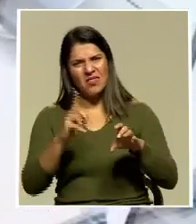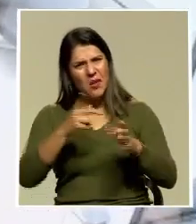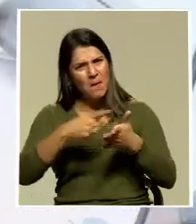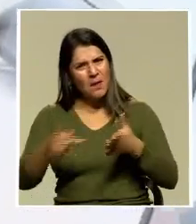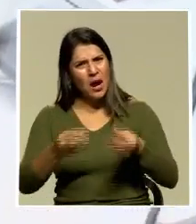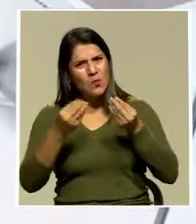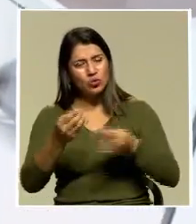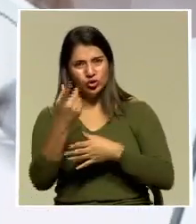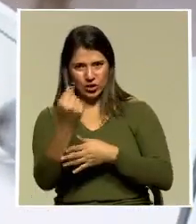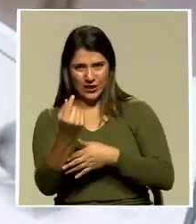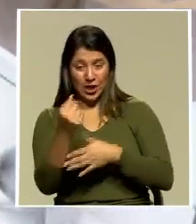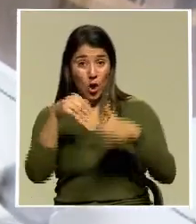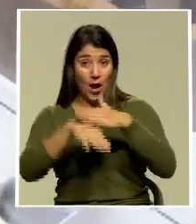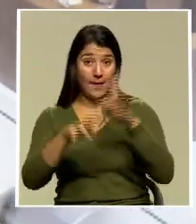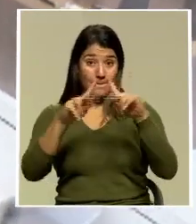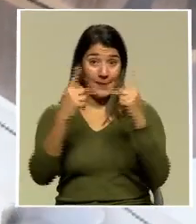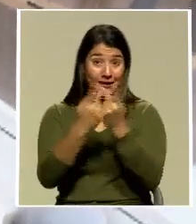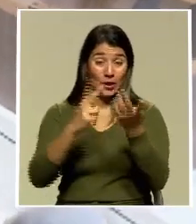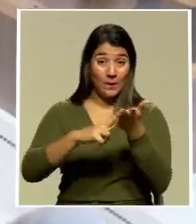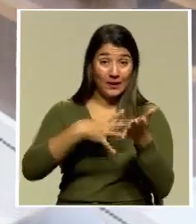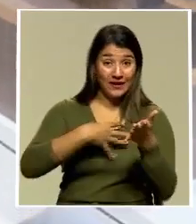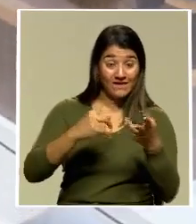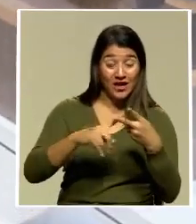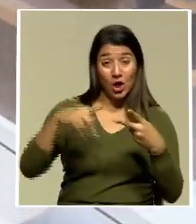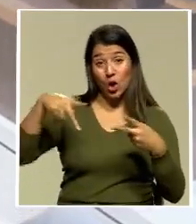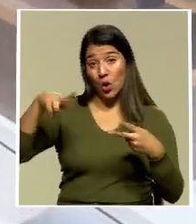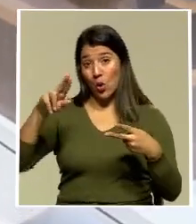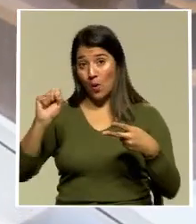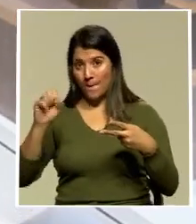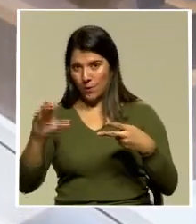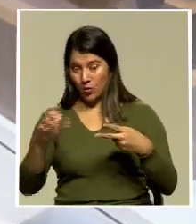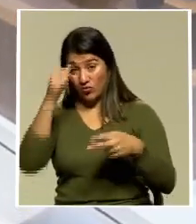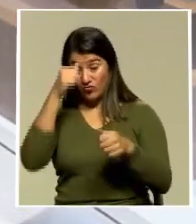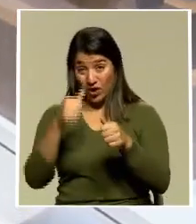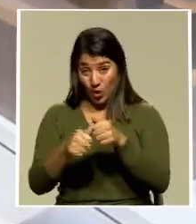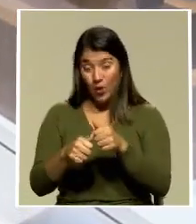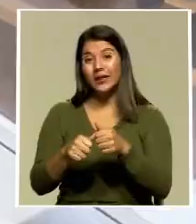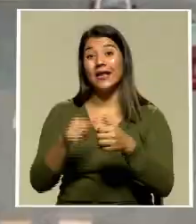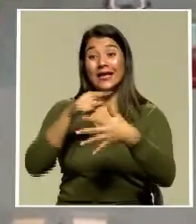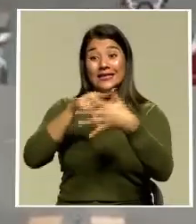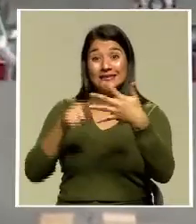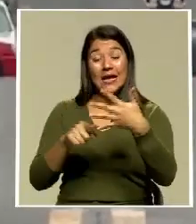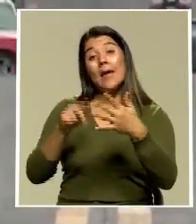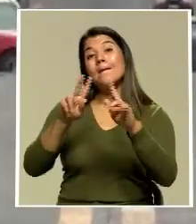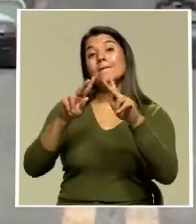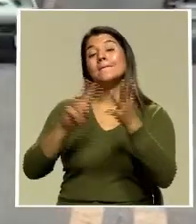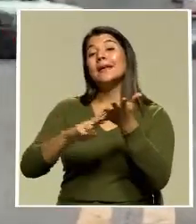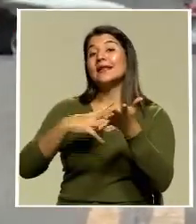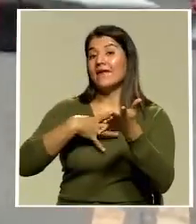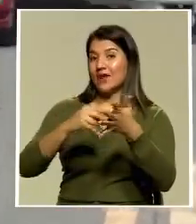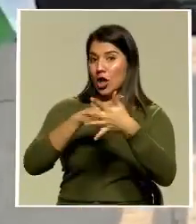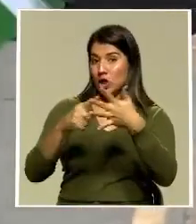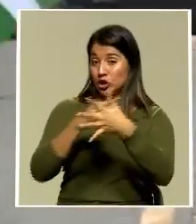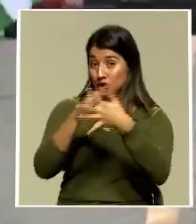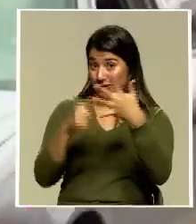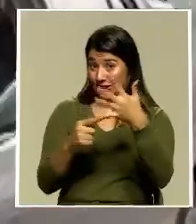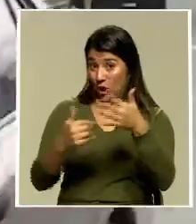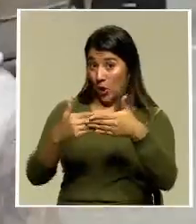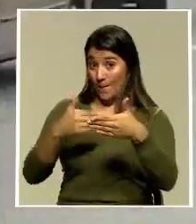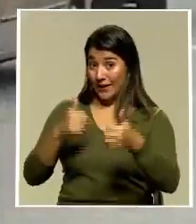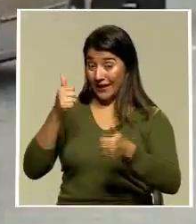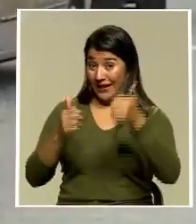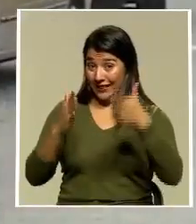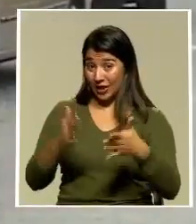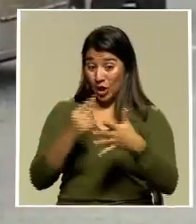Cristiana. Recordemos que en el caso de los verdiblancos son 5 los aspirantes a la candidatura y cada uno de ellos debió